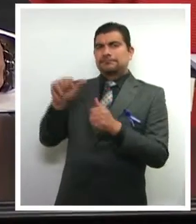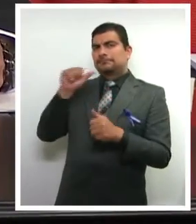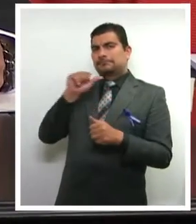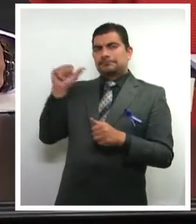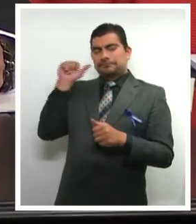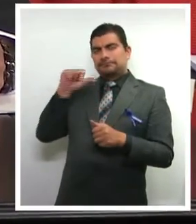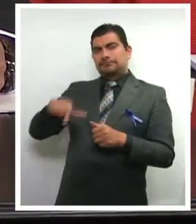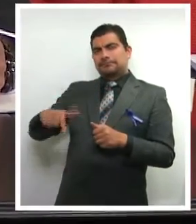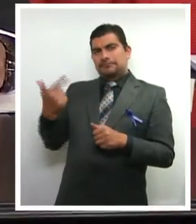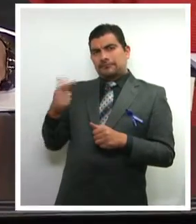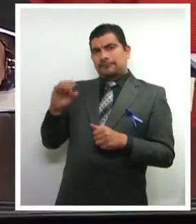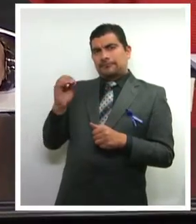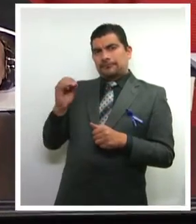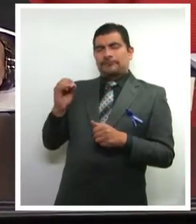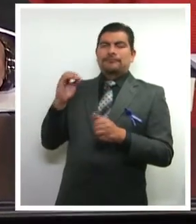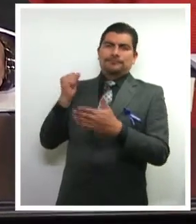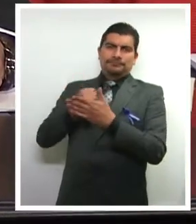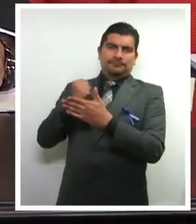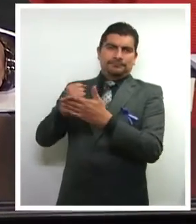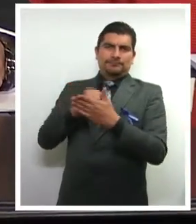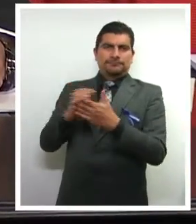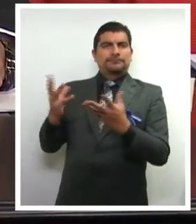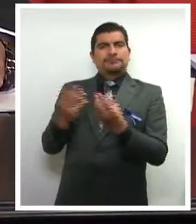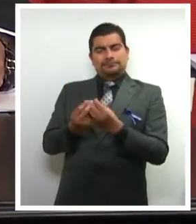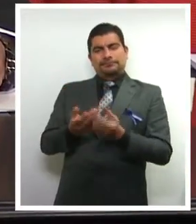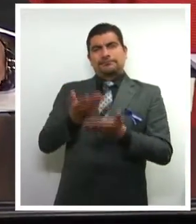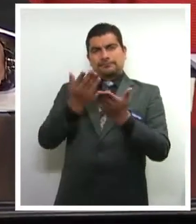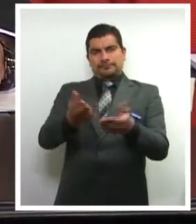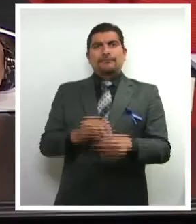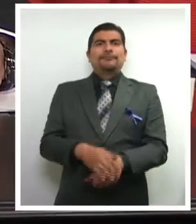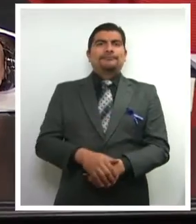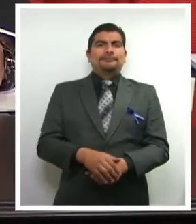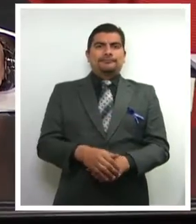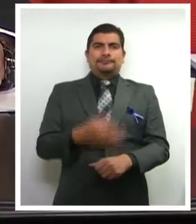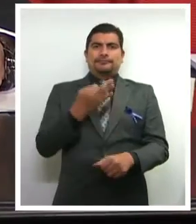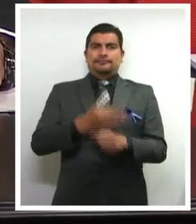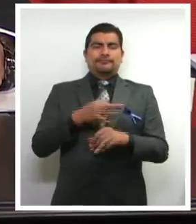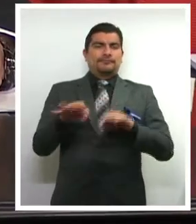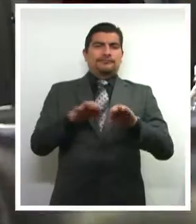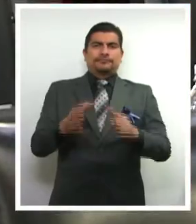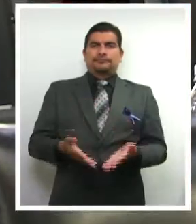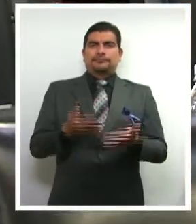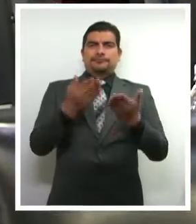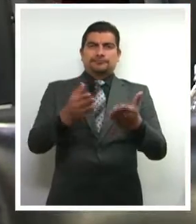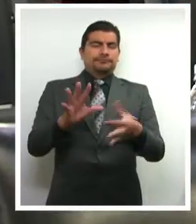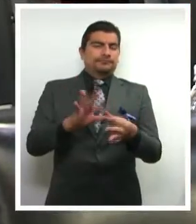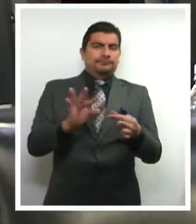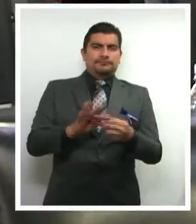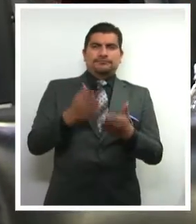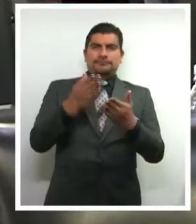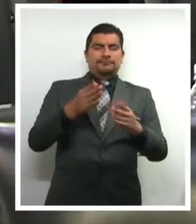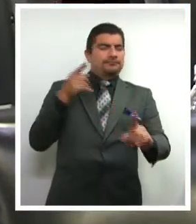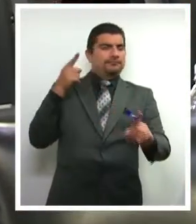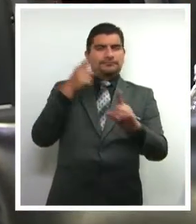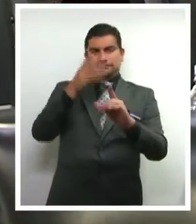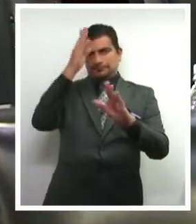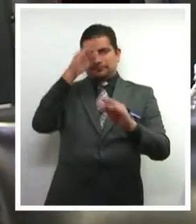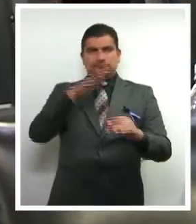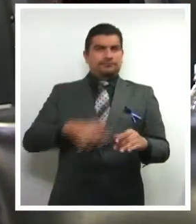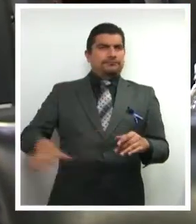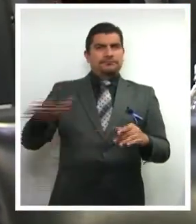12 de octubre. En el marco de nuestros trabajos, se ha acreditado plenamente el compromiso con la